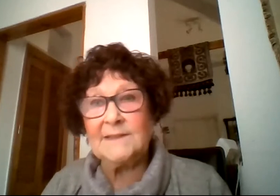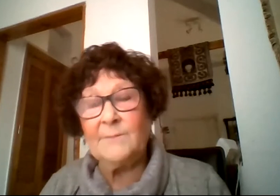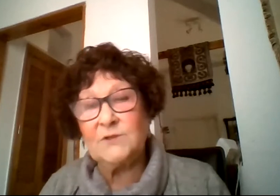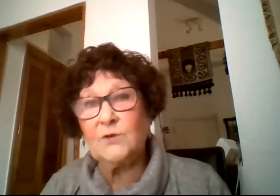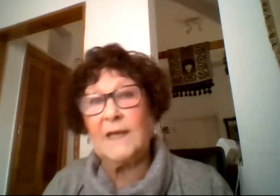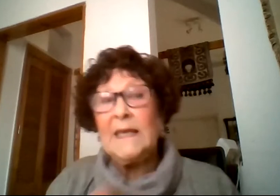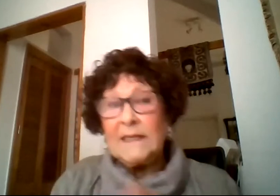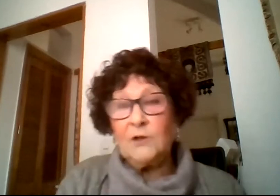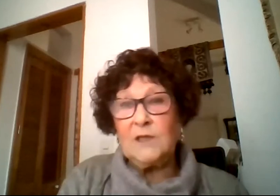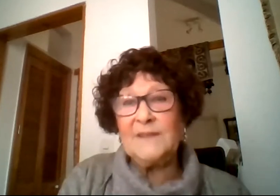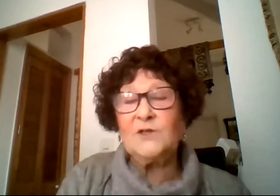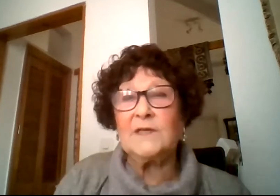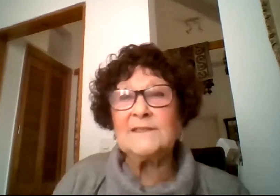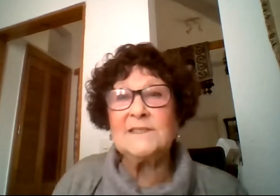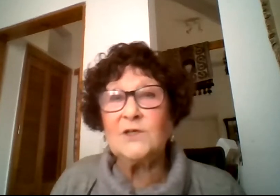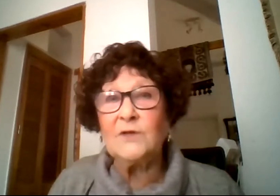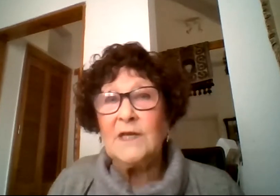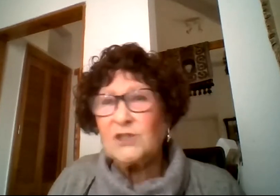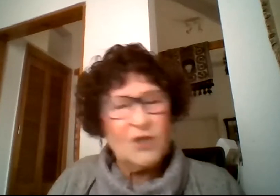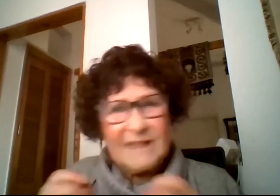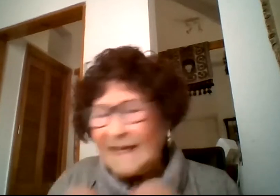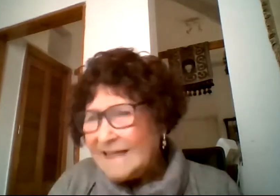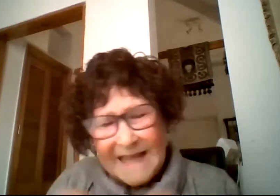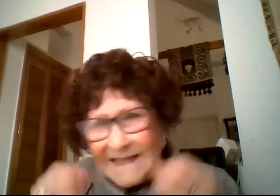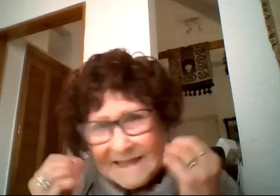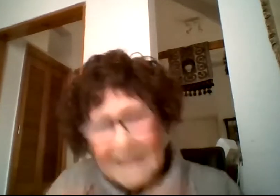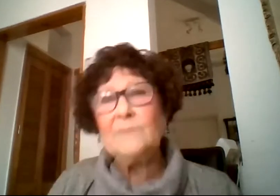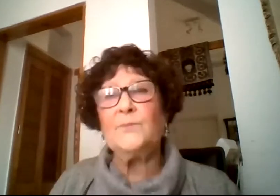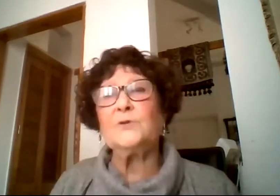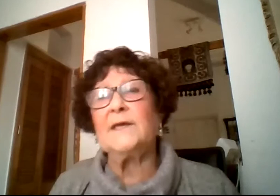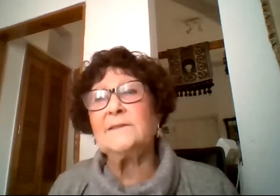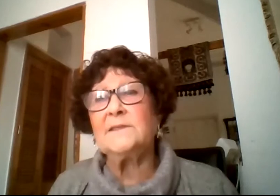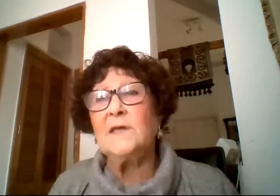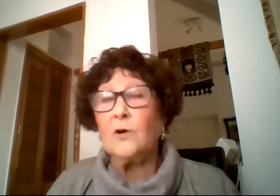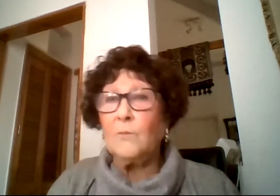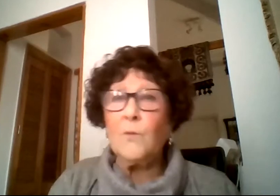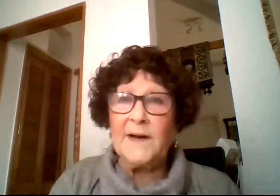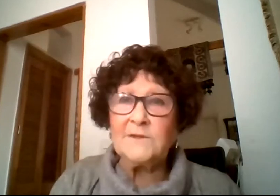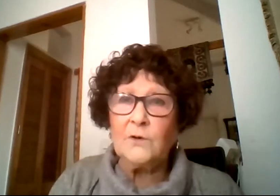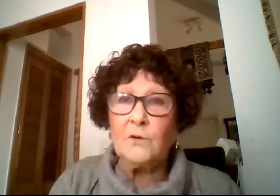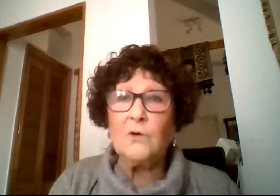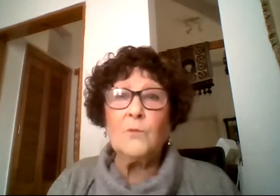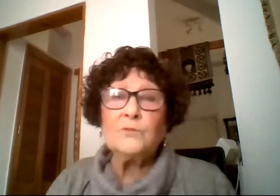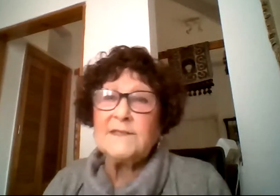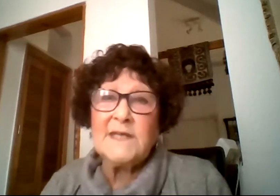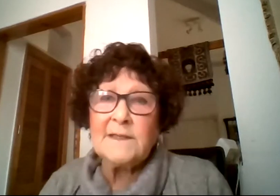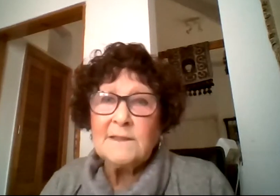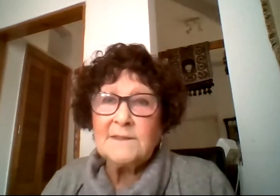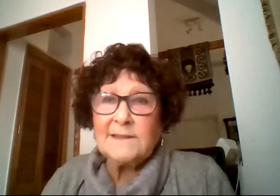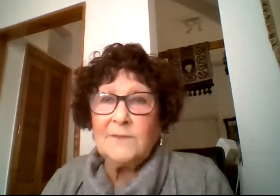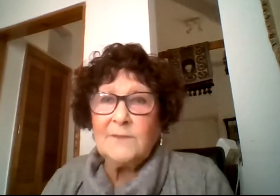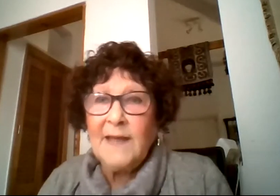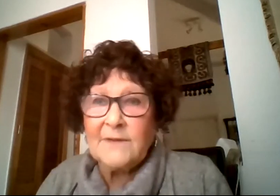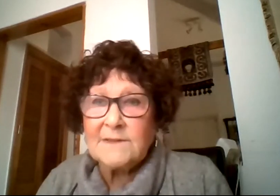necesitan estas personas y los espacios de transición son tan importantes como un patio o como un taller